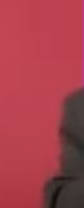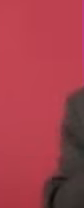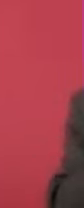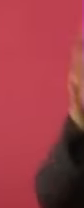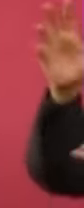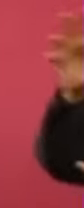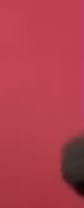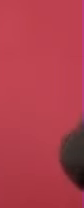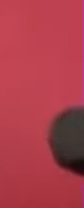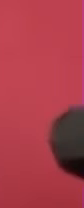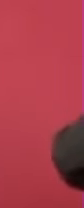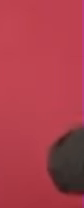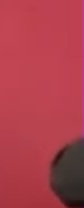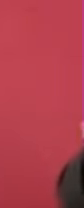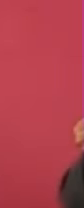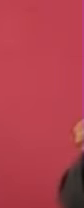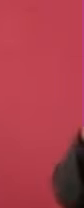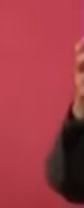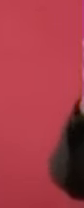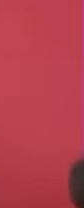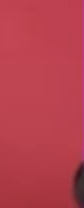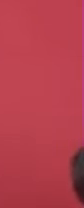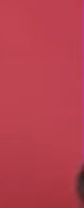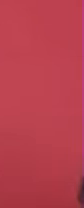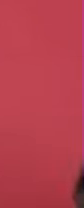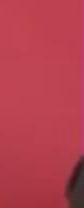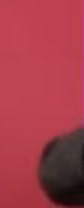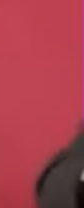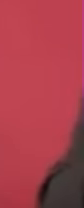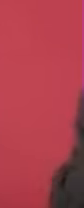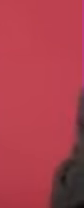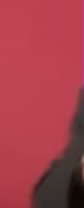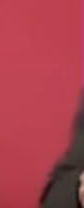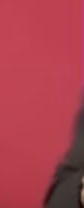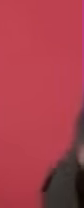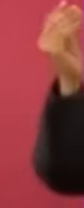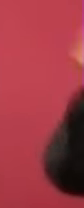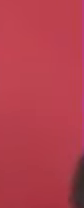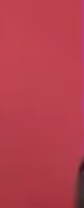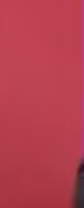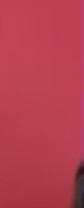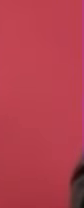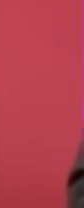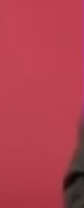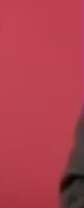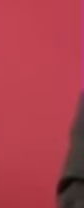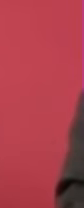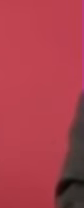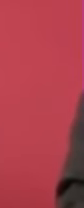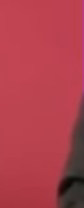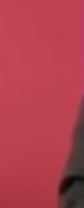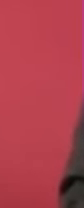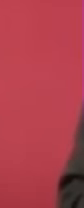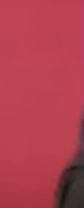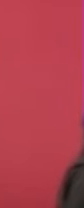Puebla. La diputada del Partido Popular señaló la creciente influencia del crimen organizado en México, debido